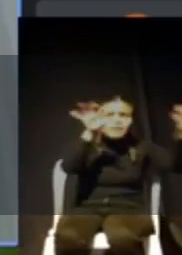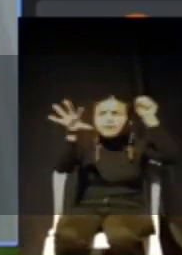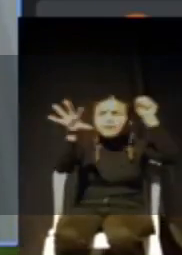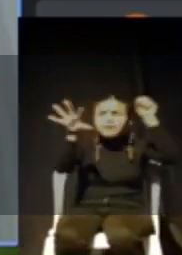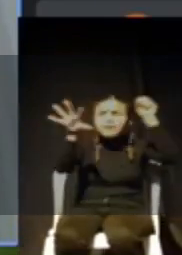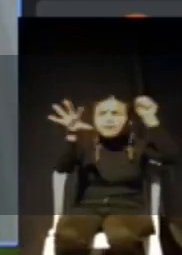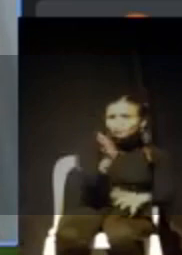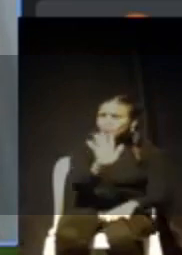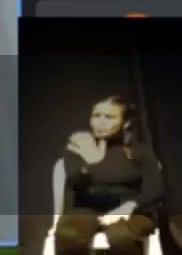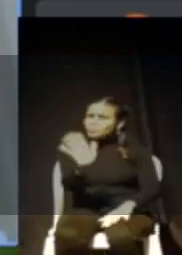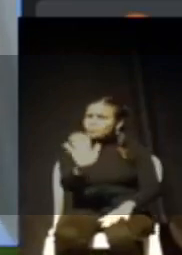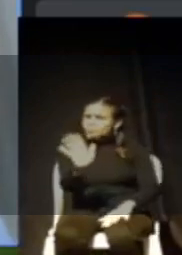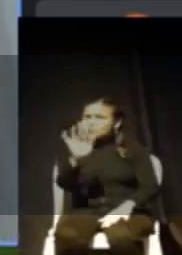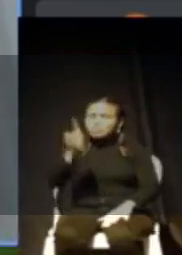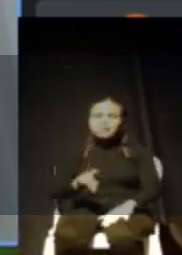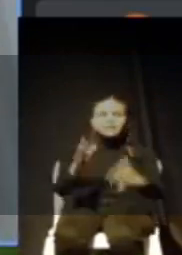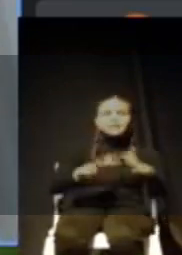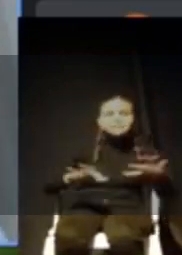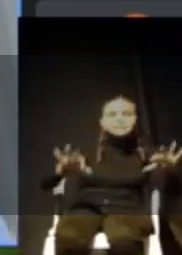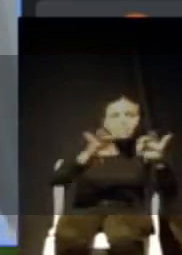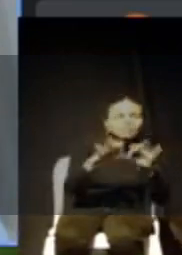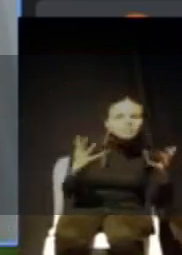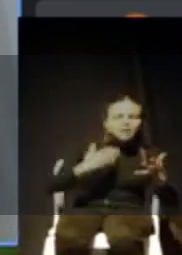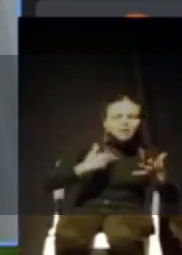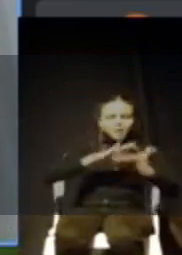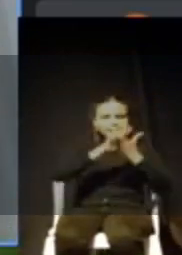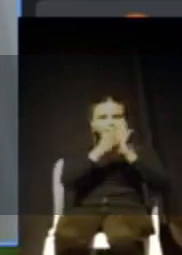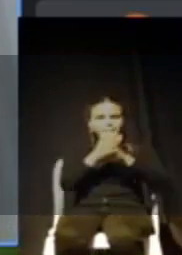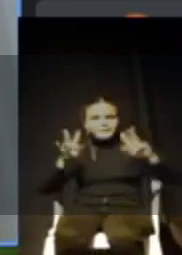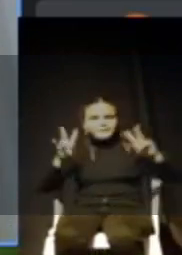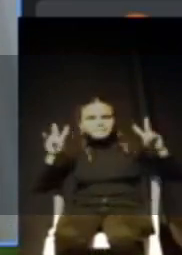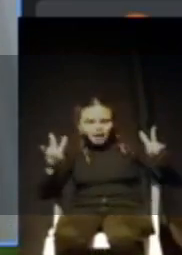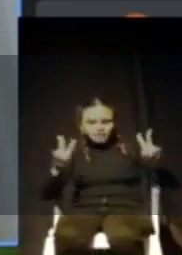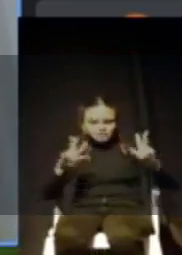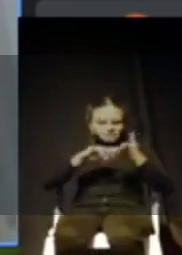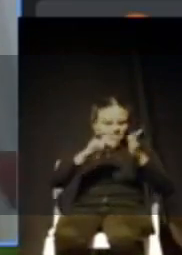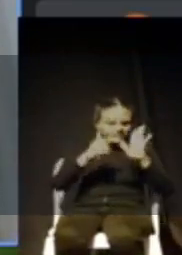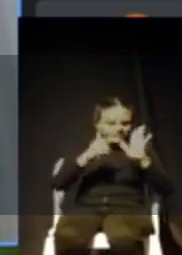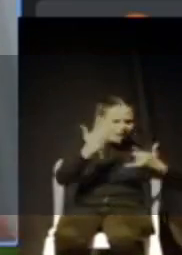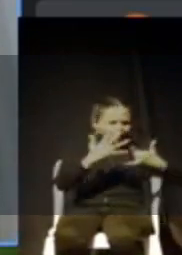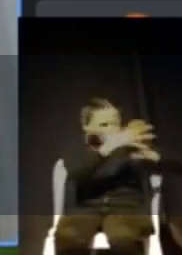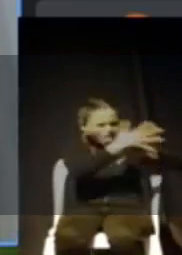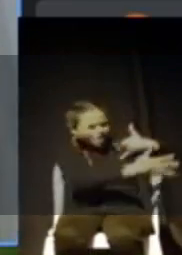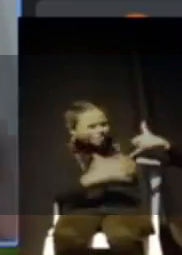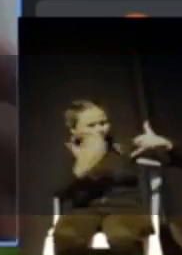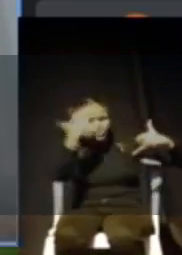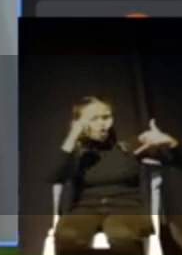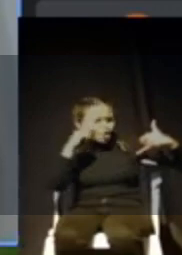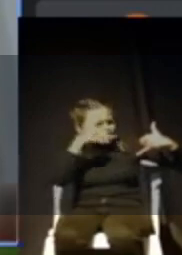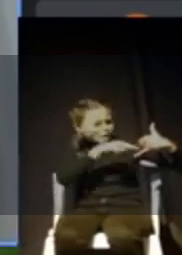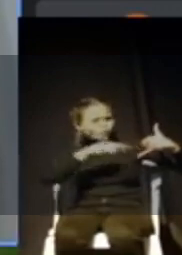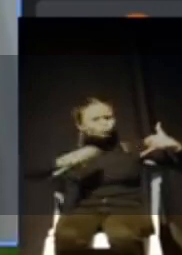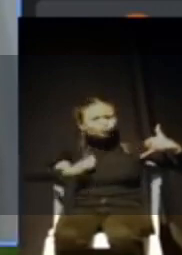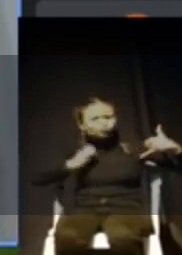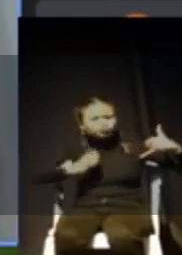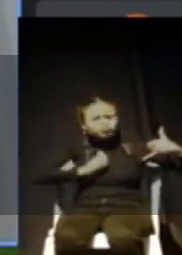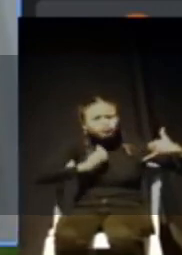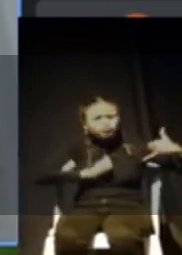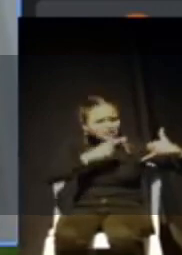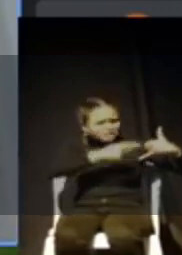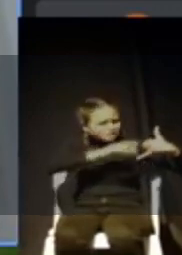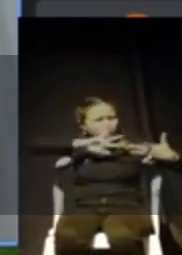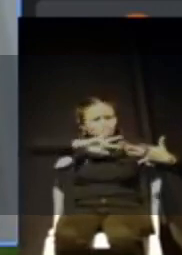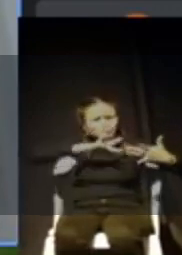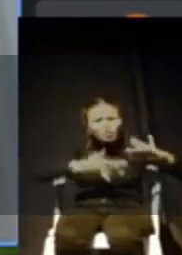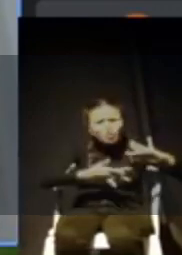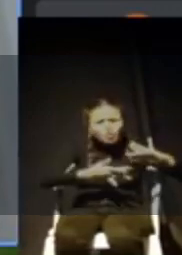culturas de paz, nuevos tejidos intersubjetivos o altersubjetivos en una Colombia herida. Son apuestas del mundo. Las personas volvemos